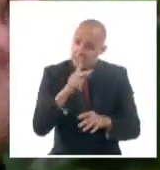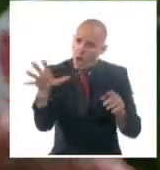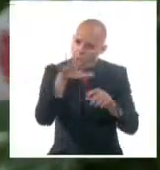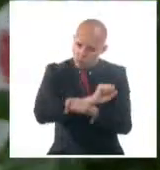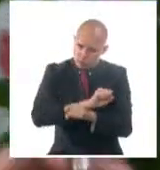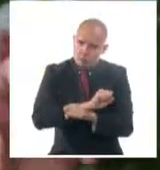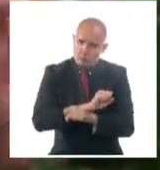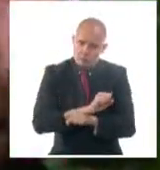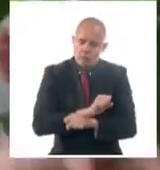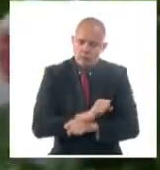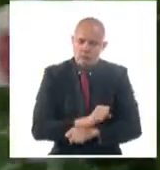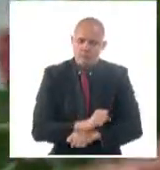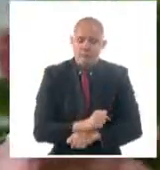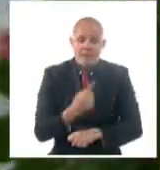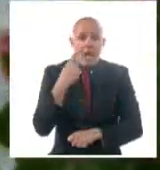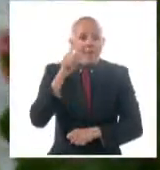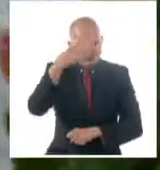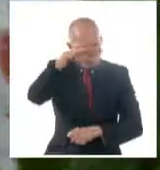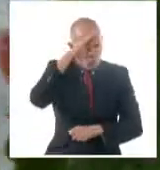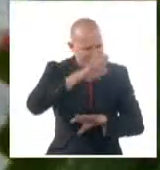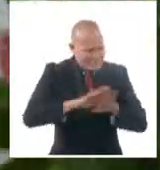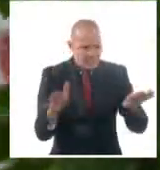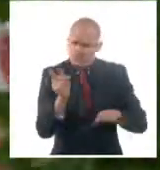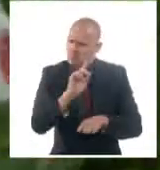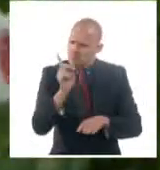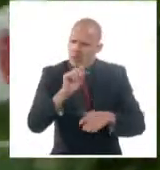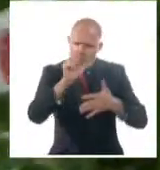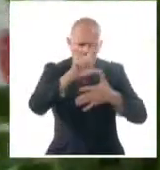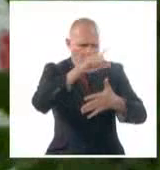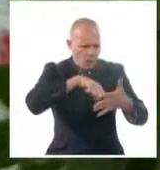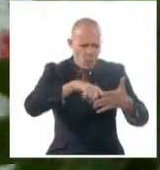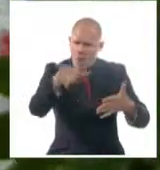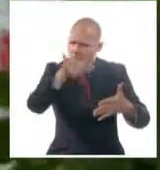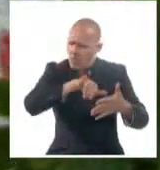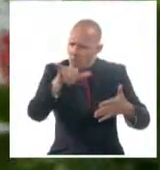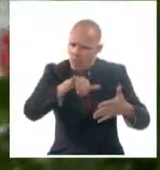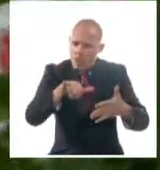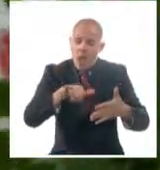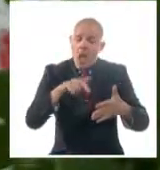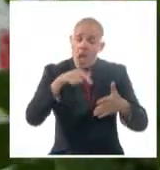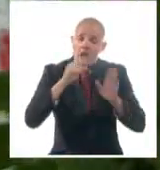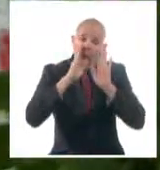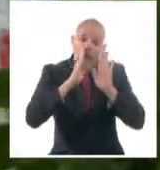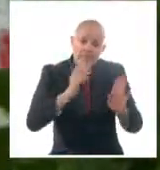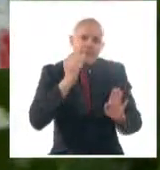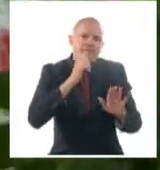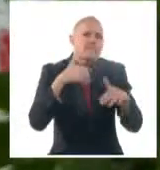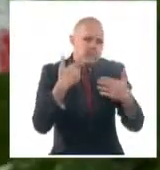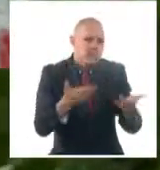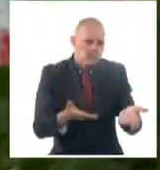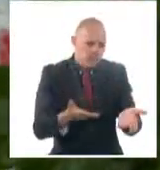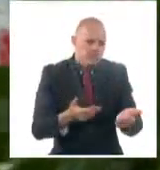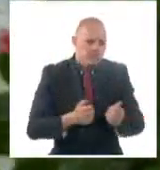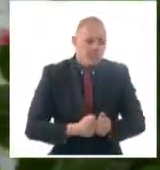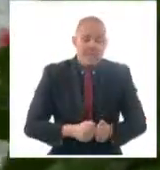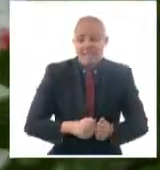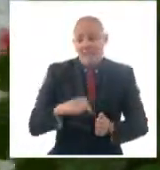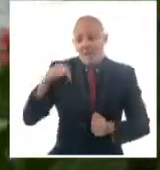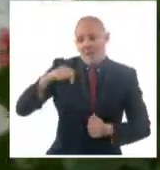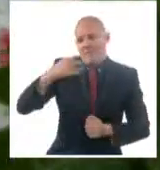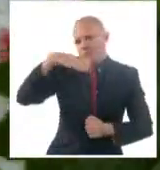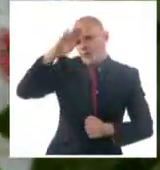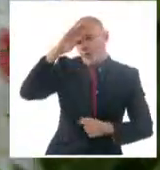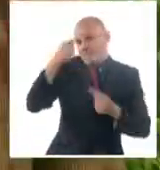una mirada especial también en la región, a nivel global, pero en la región con un énfasis específico, pero que para Cuba es una prioridad y ha